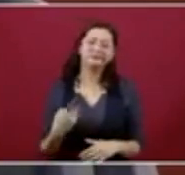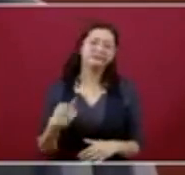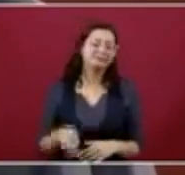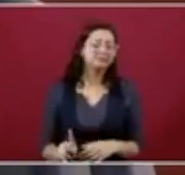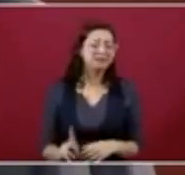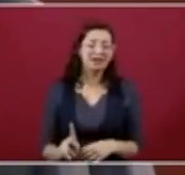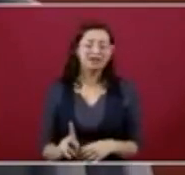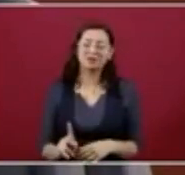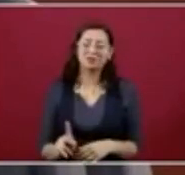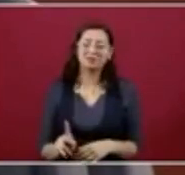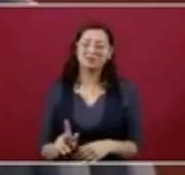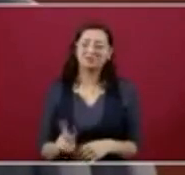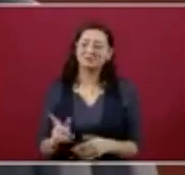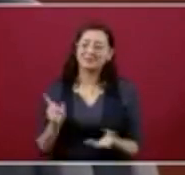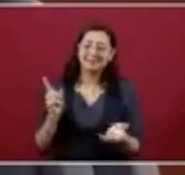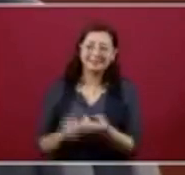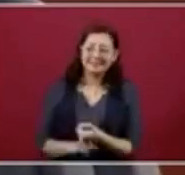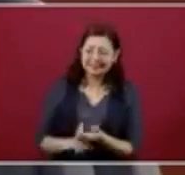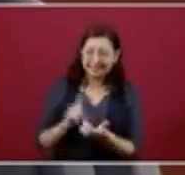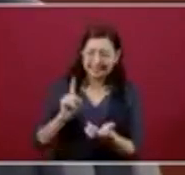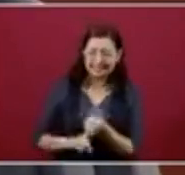muchos abusos